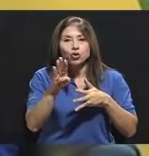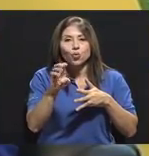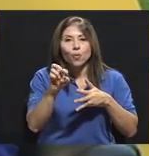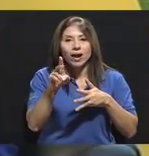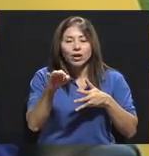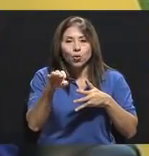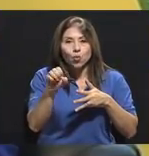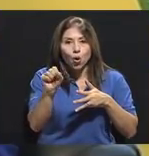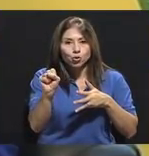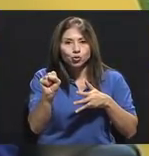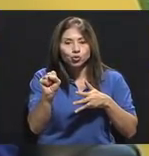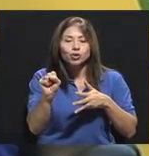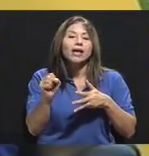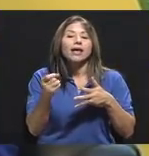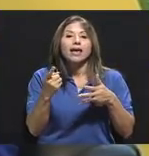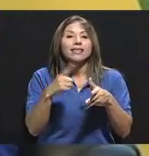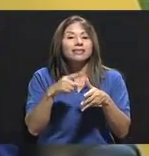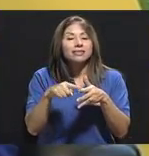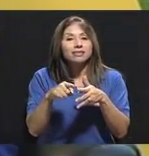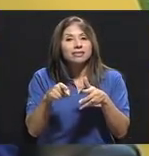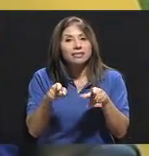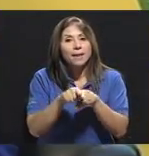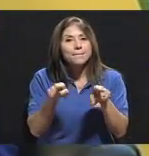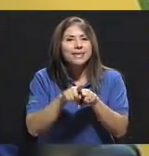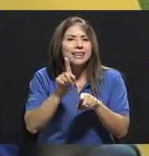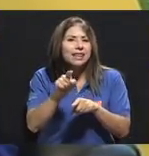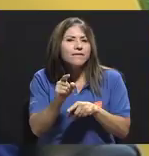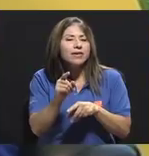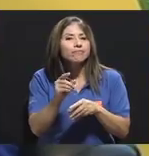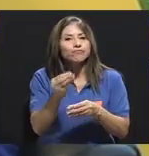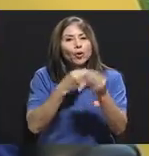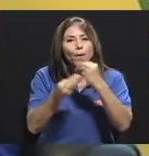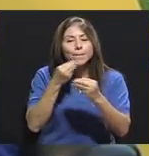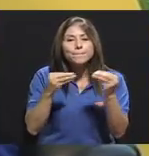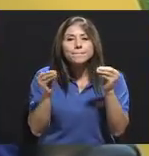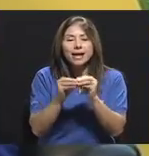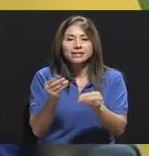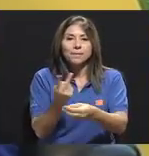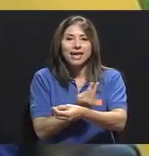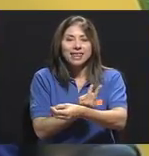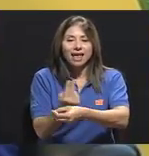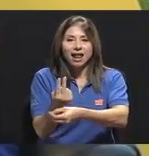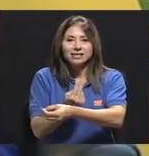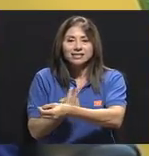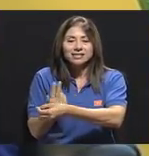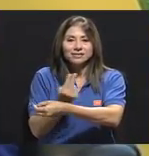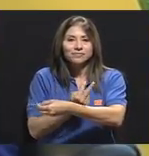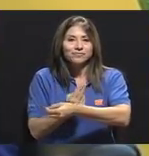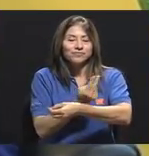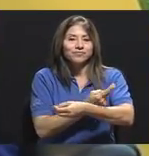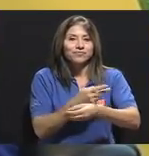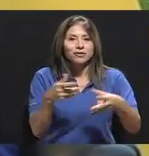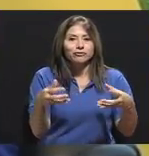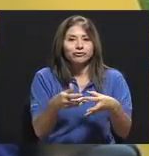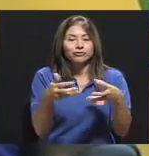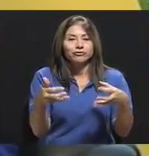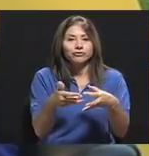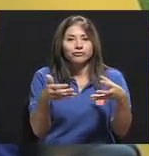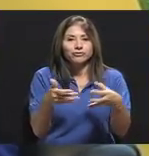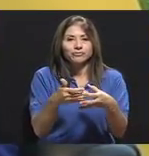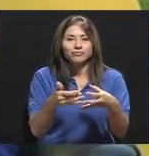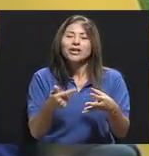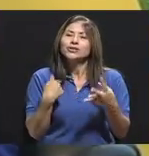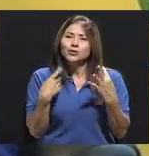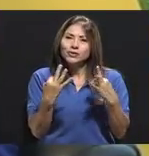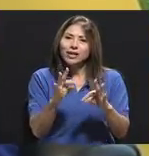eh la cantidad eh tratar de consumir un poquito más de vegetales y creo que aquí Sí trato y la vez pasada en el programa también lo mencionamos de